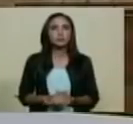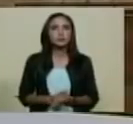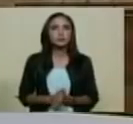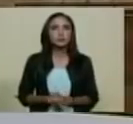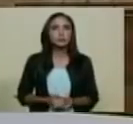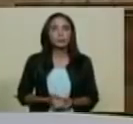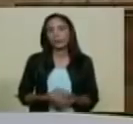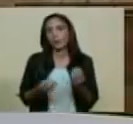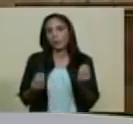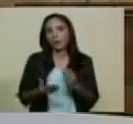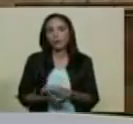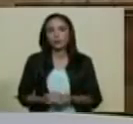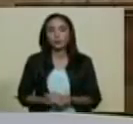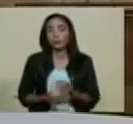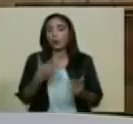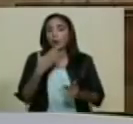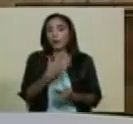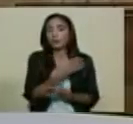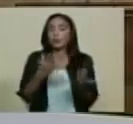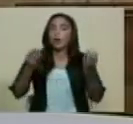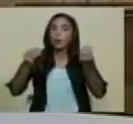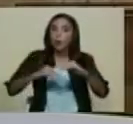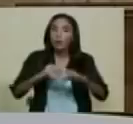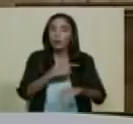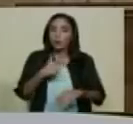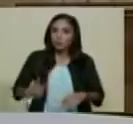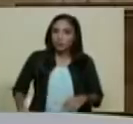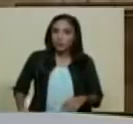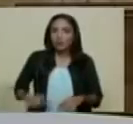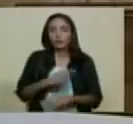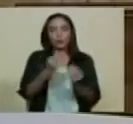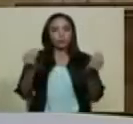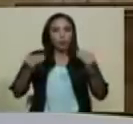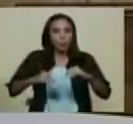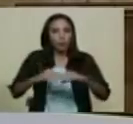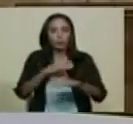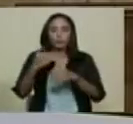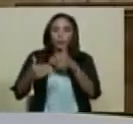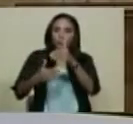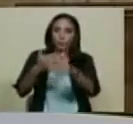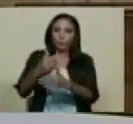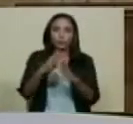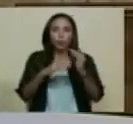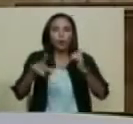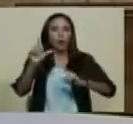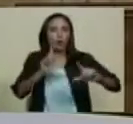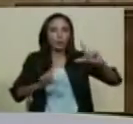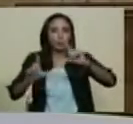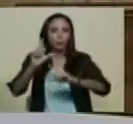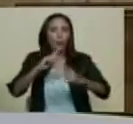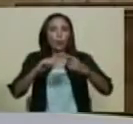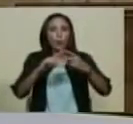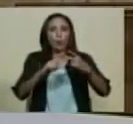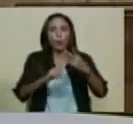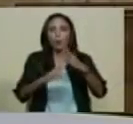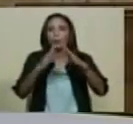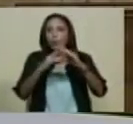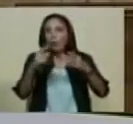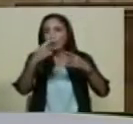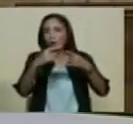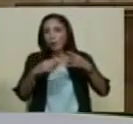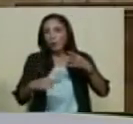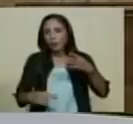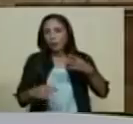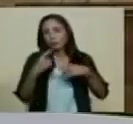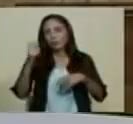Para eso, y gracias al acuerdo con China, podemos proceder a mantener nuestros laboratorios y los insumos que necesitan